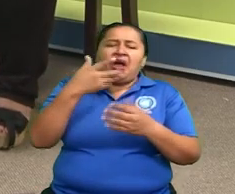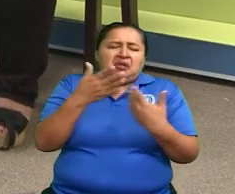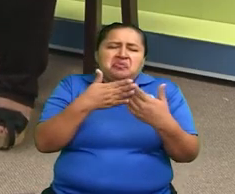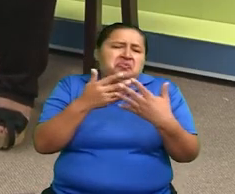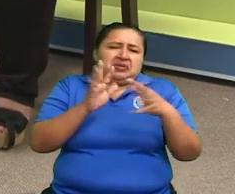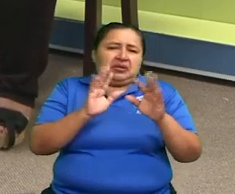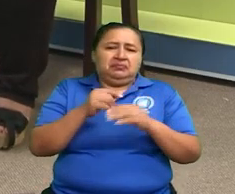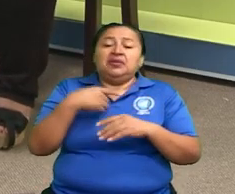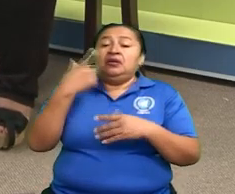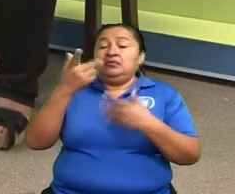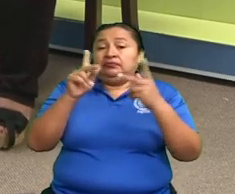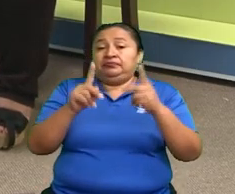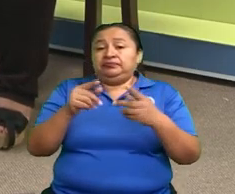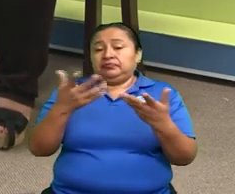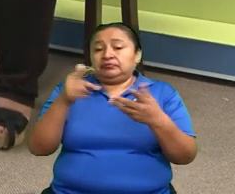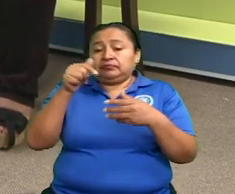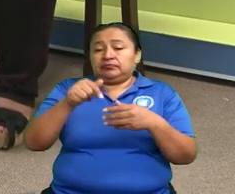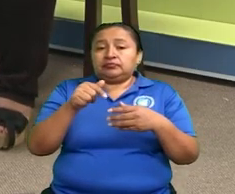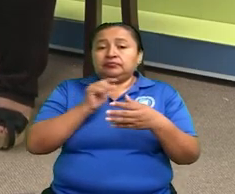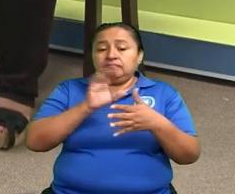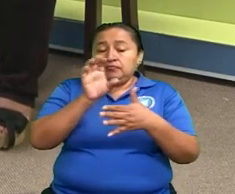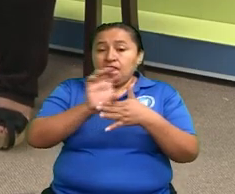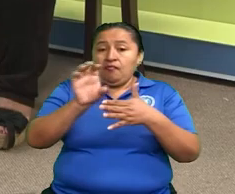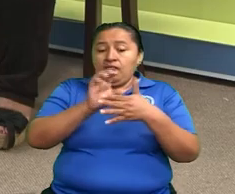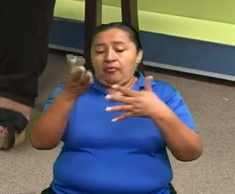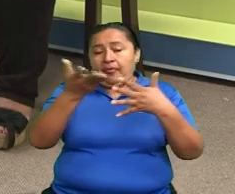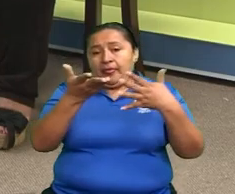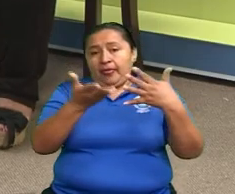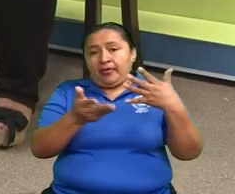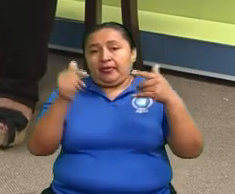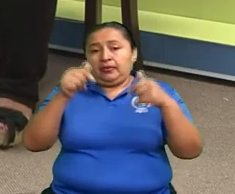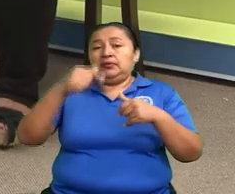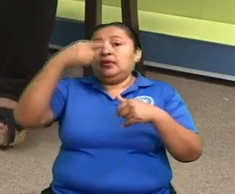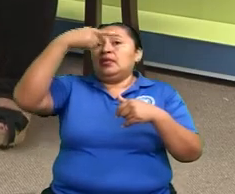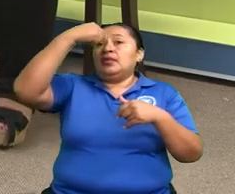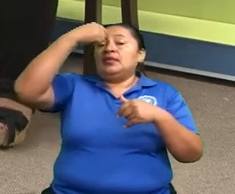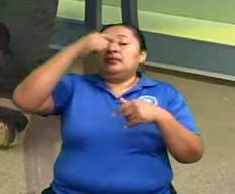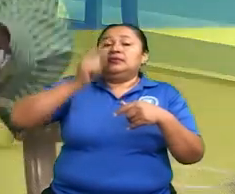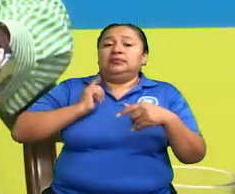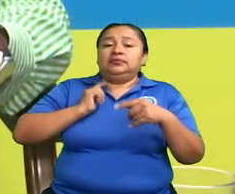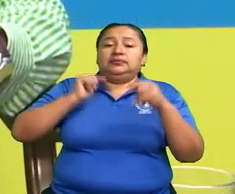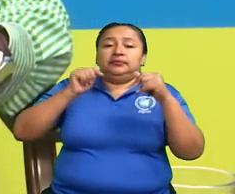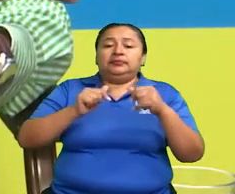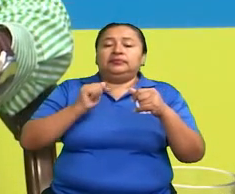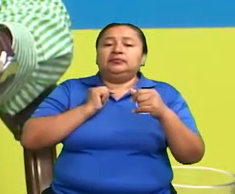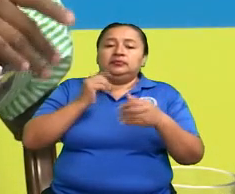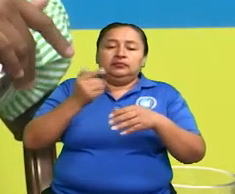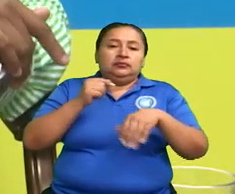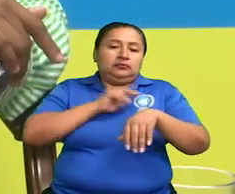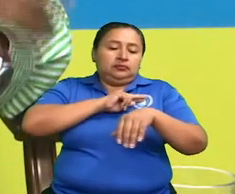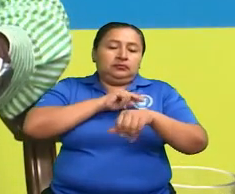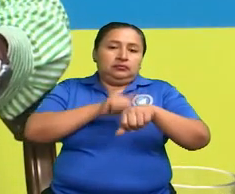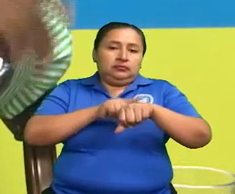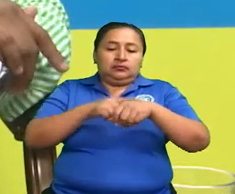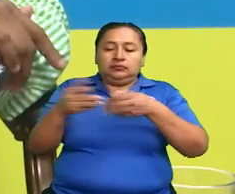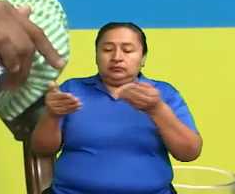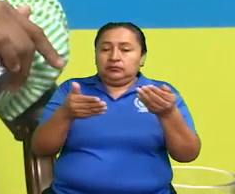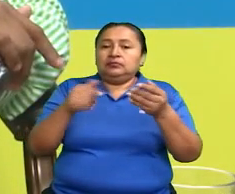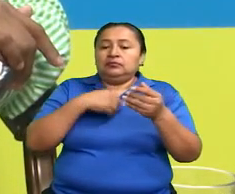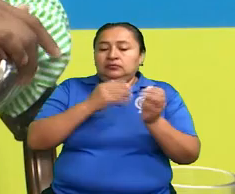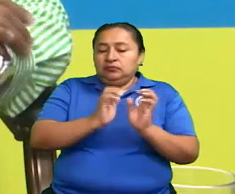se podría decir, calendarización de vacunas que se pone en determinado tiempo pues, a